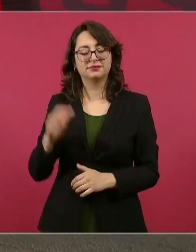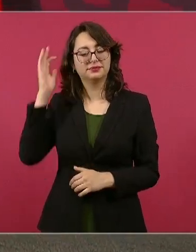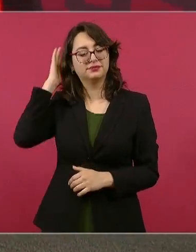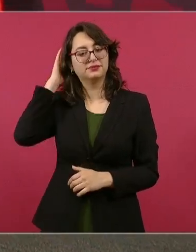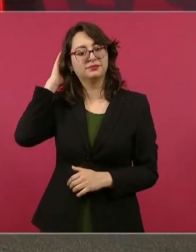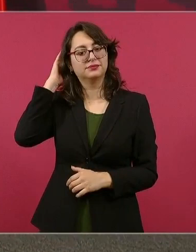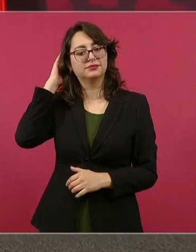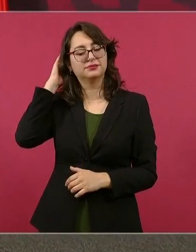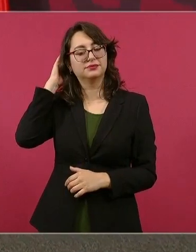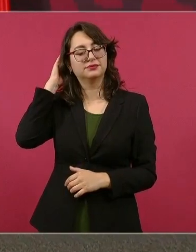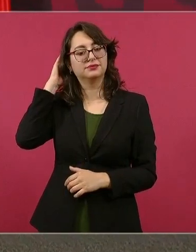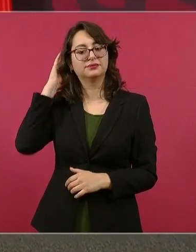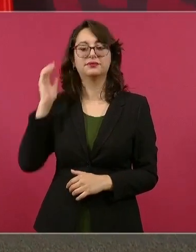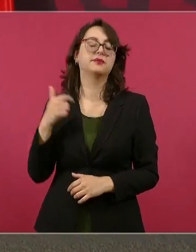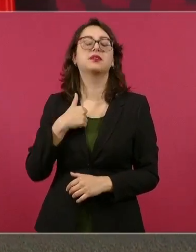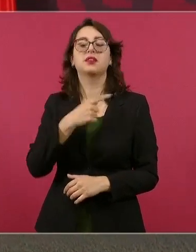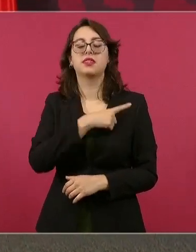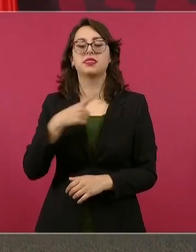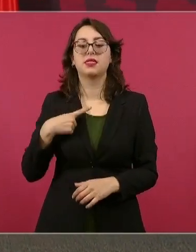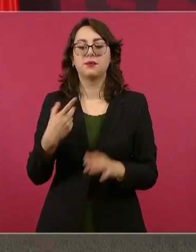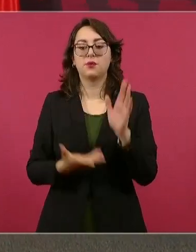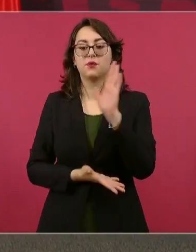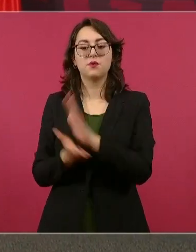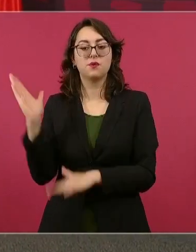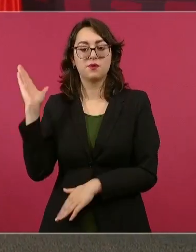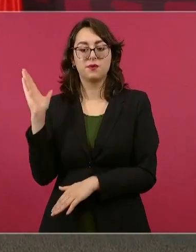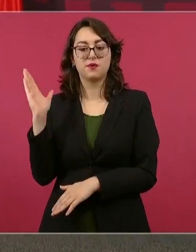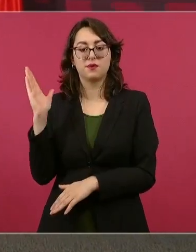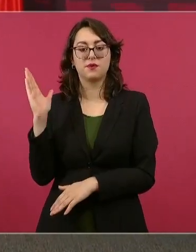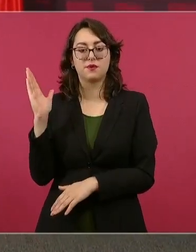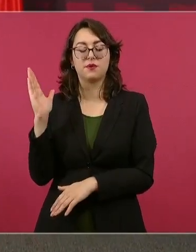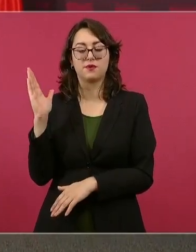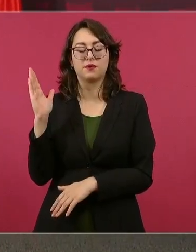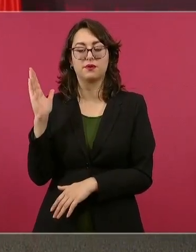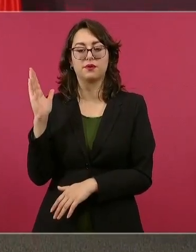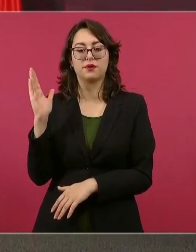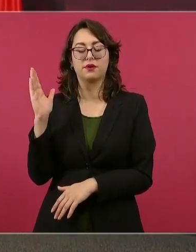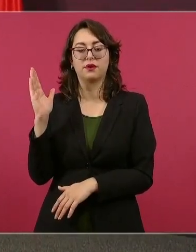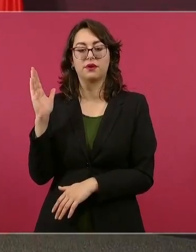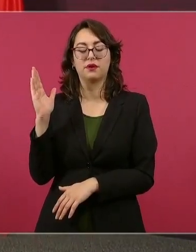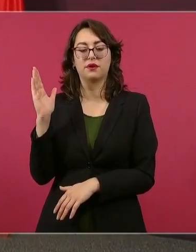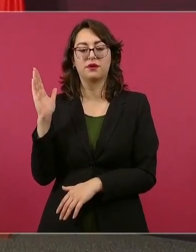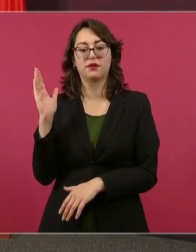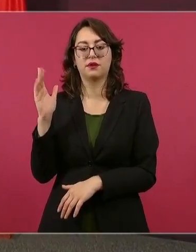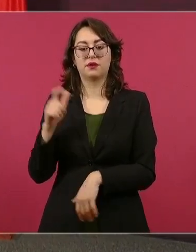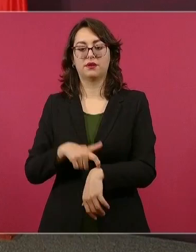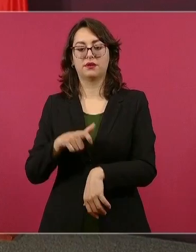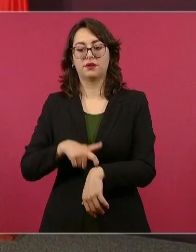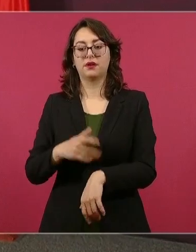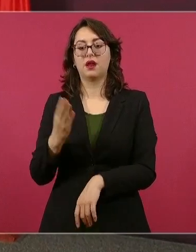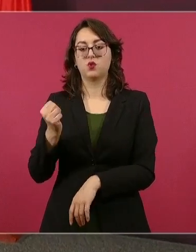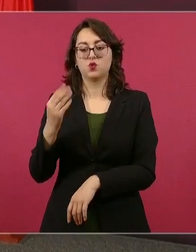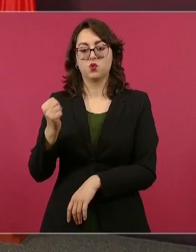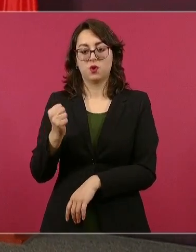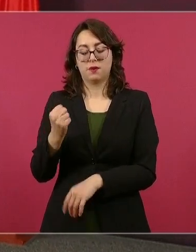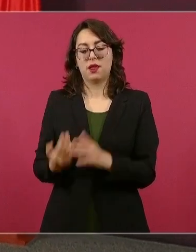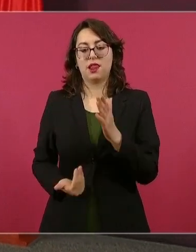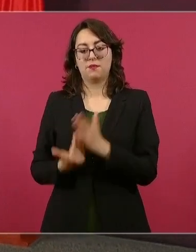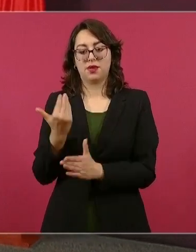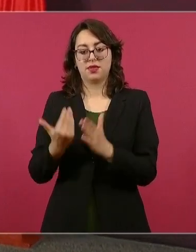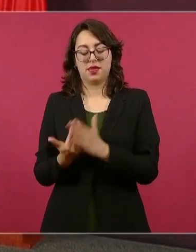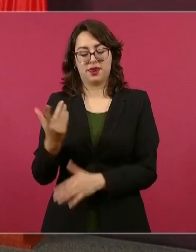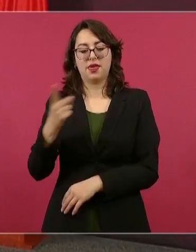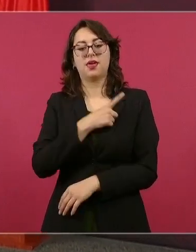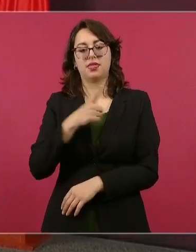Porque tengo que estar en un acto ahora a las 9 y